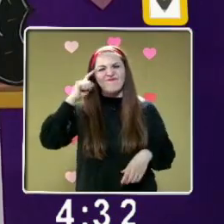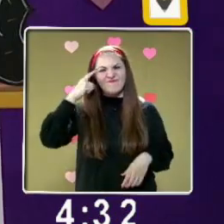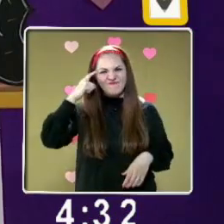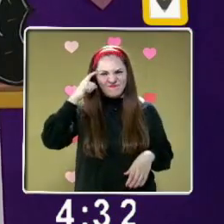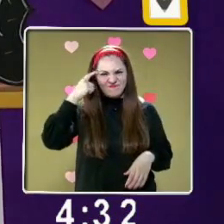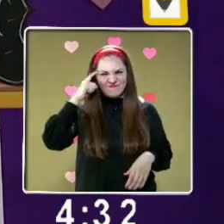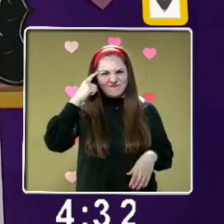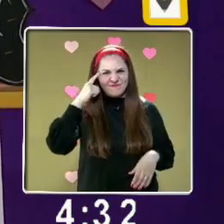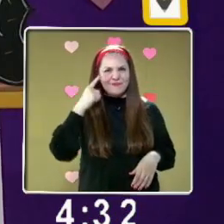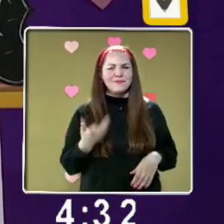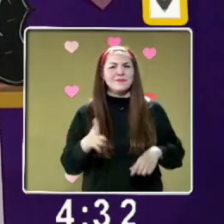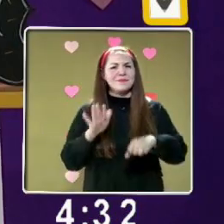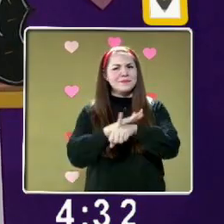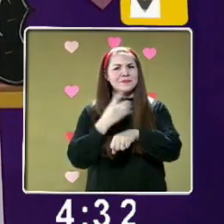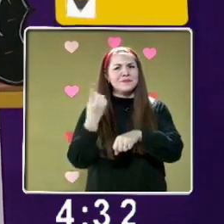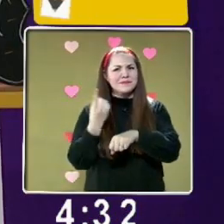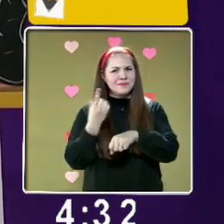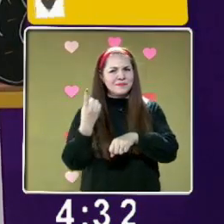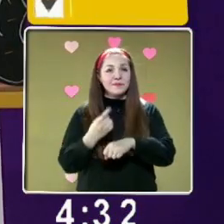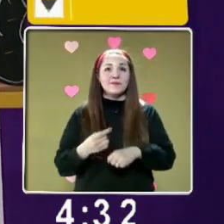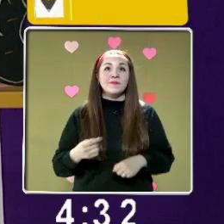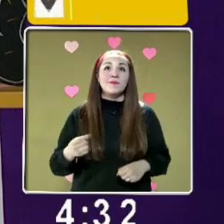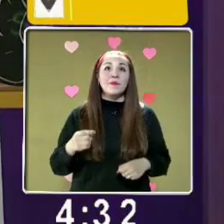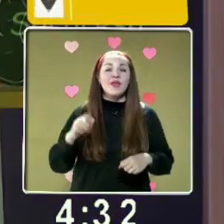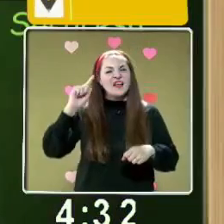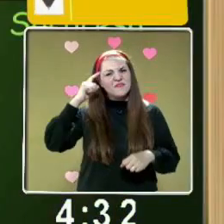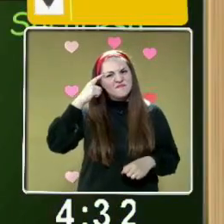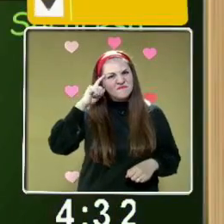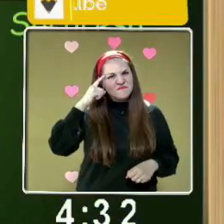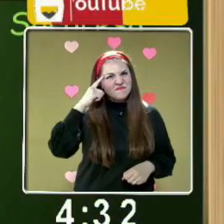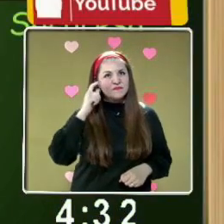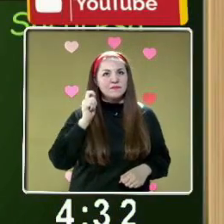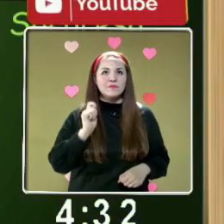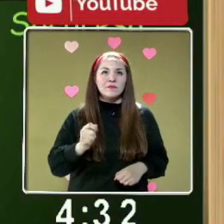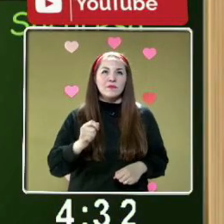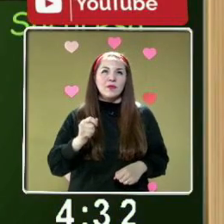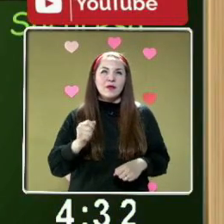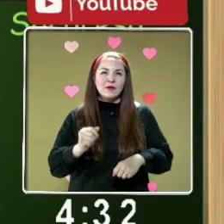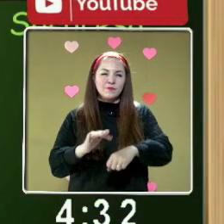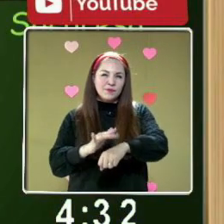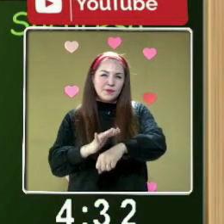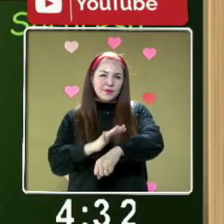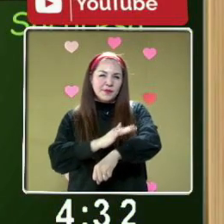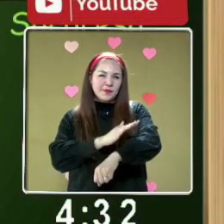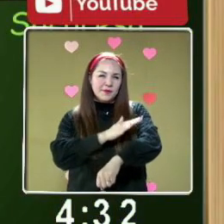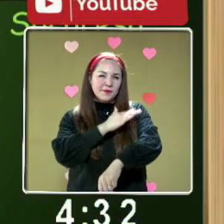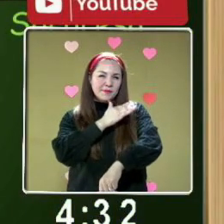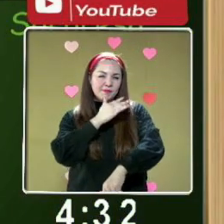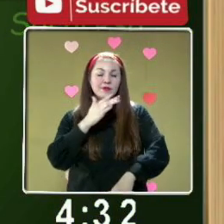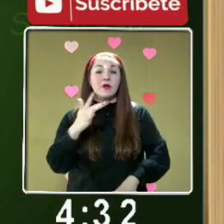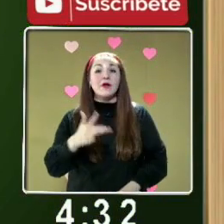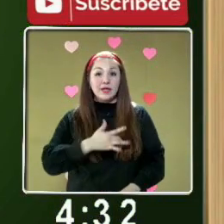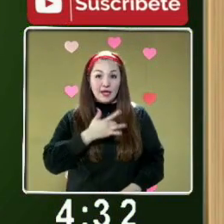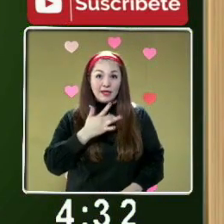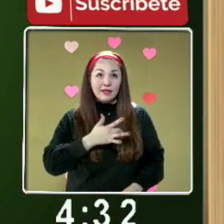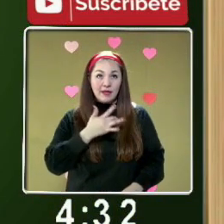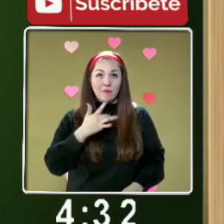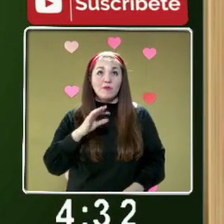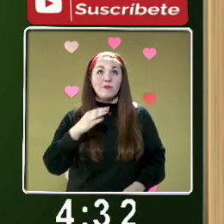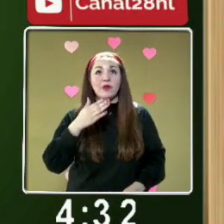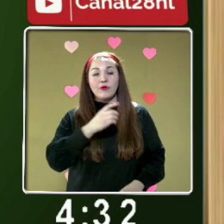decir, maestra, ¿pero por qué con el enojo? Bueno, porque el enojo es una emoción que todos podemos sentir y debemos de saber